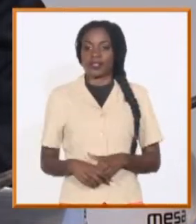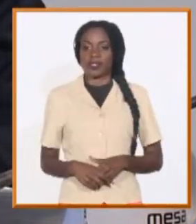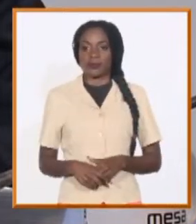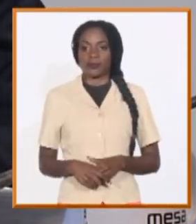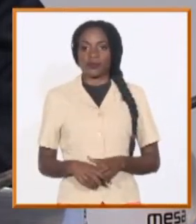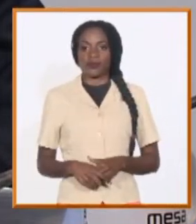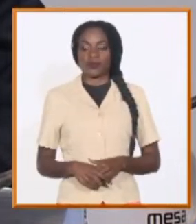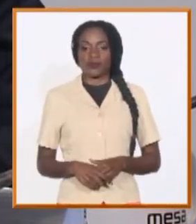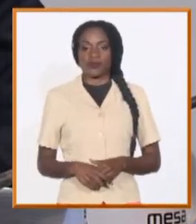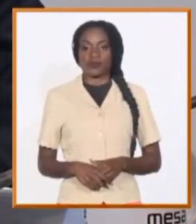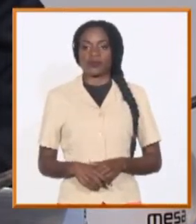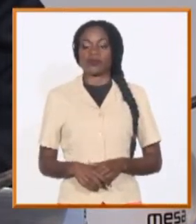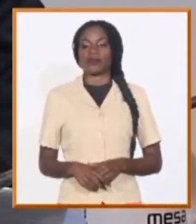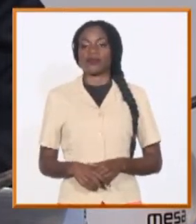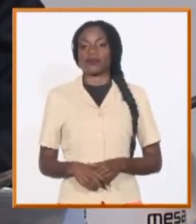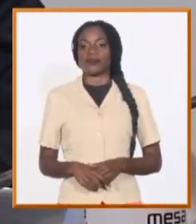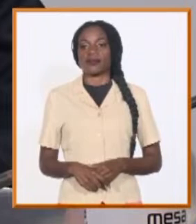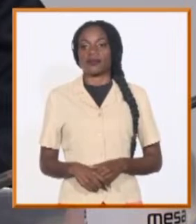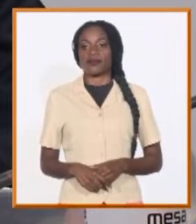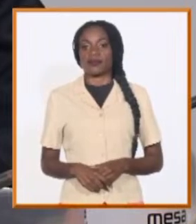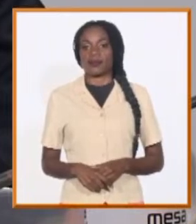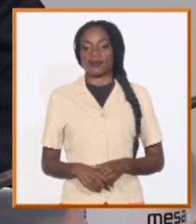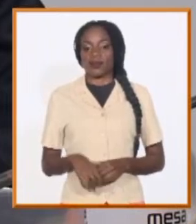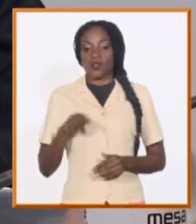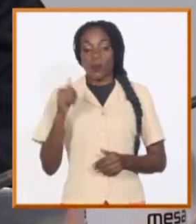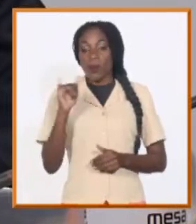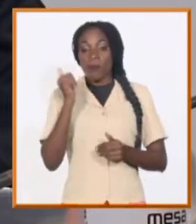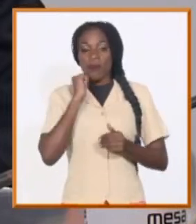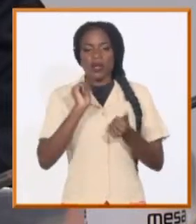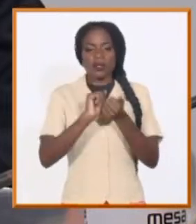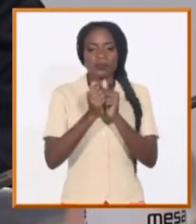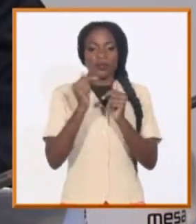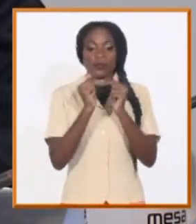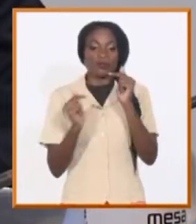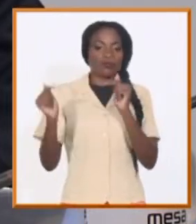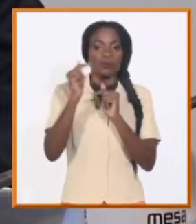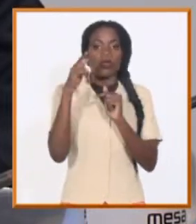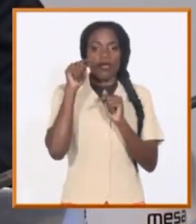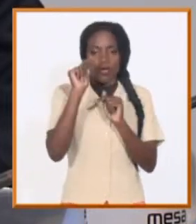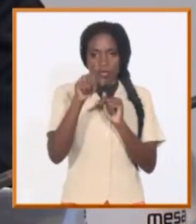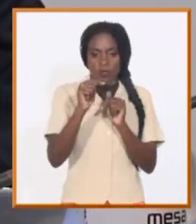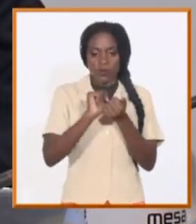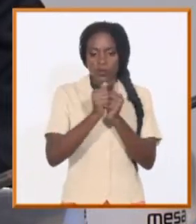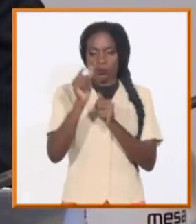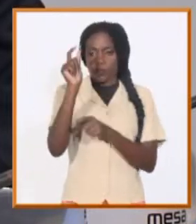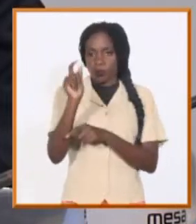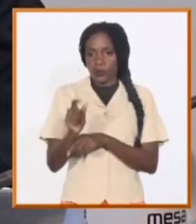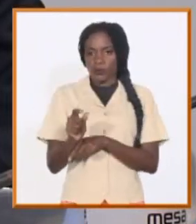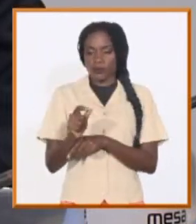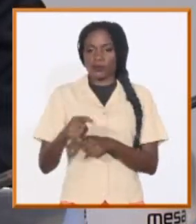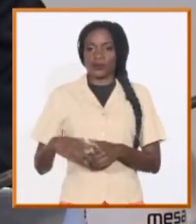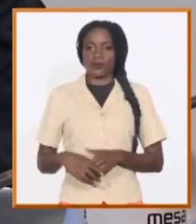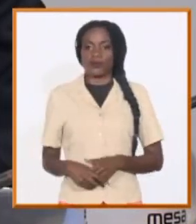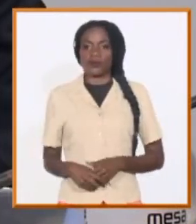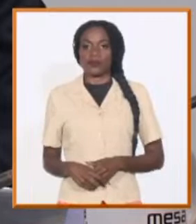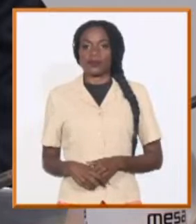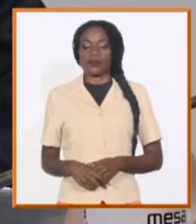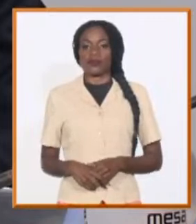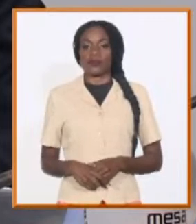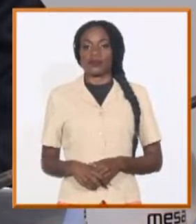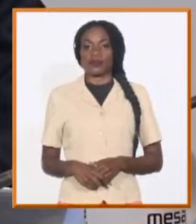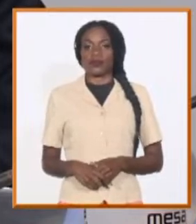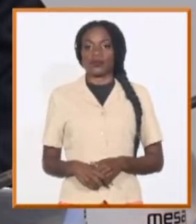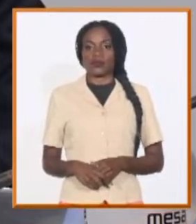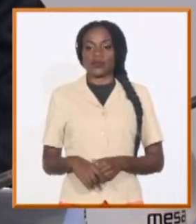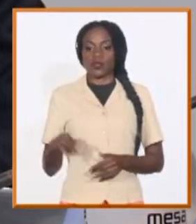todo a los atletas, que son los protagonistas principales de esta gran hazaña deportiva. A la